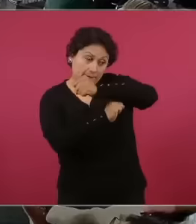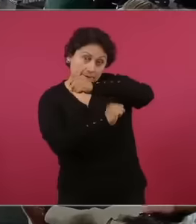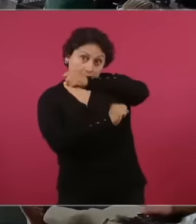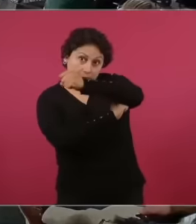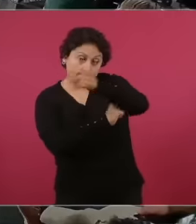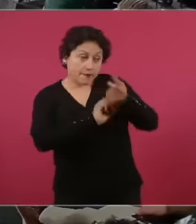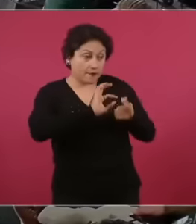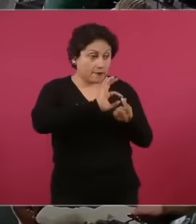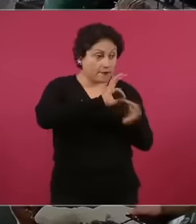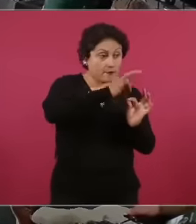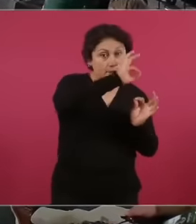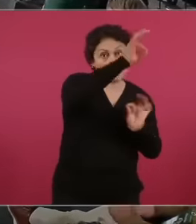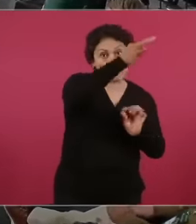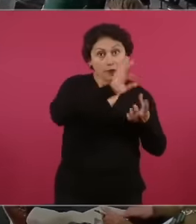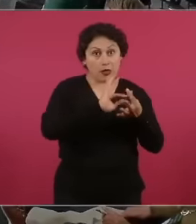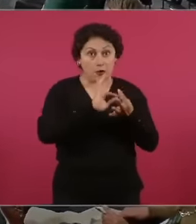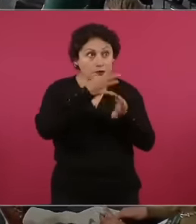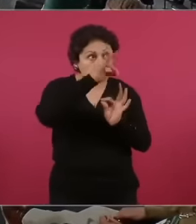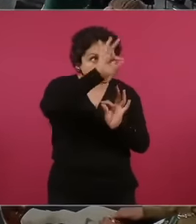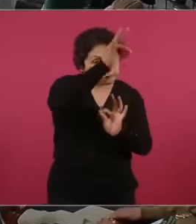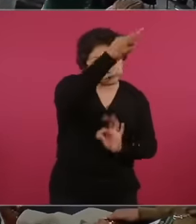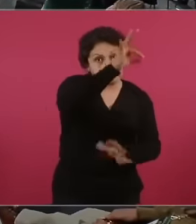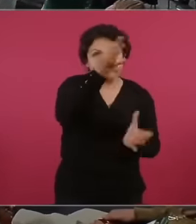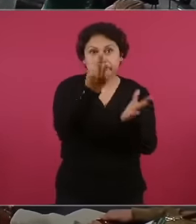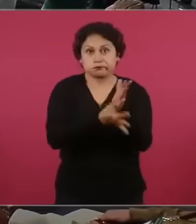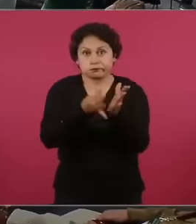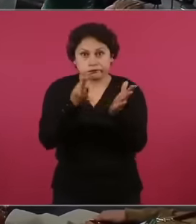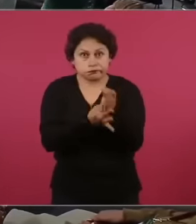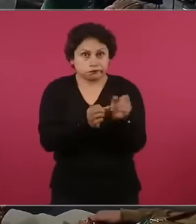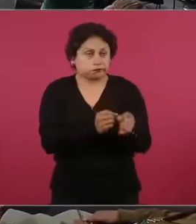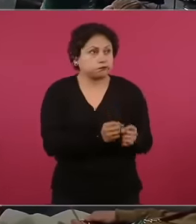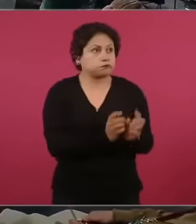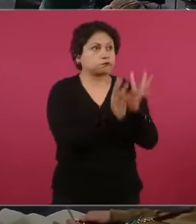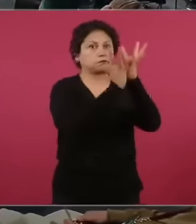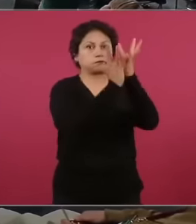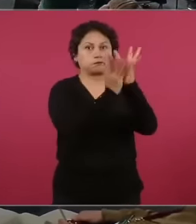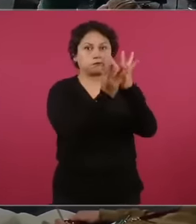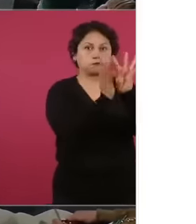¿Cómo tejen el acero, las varillas,